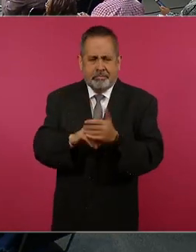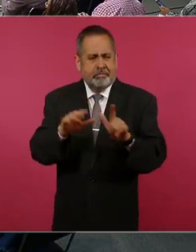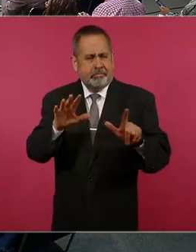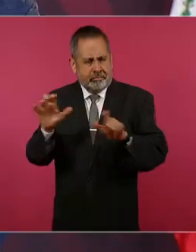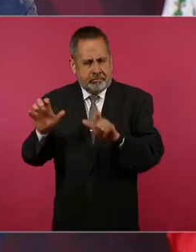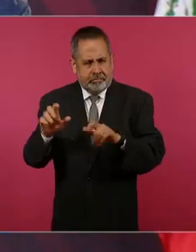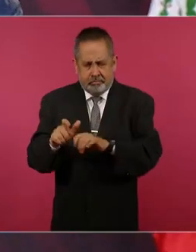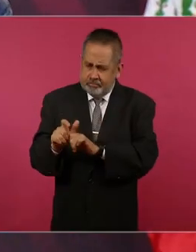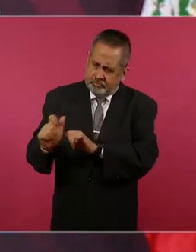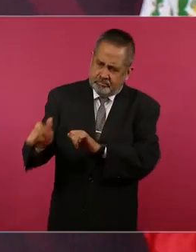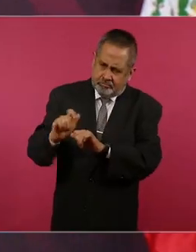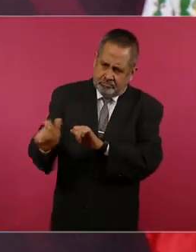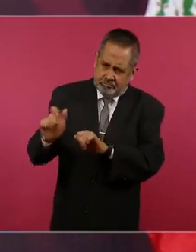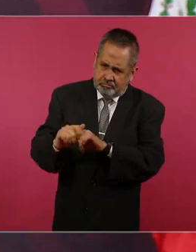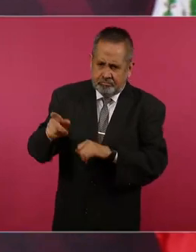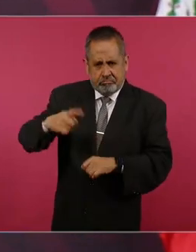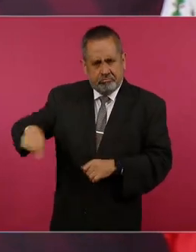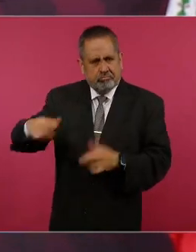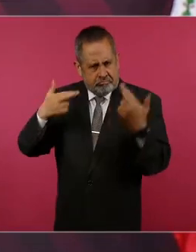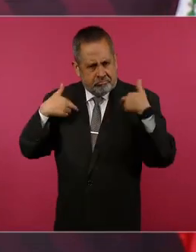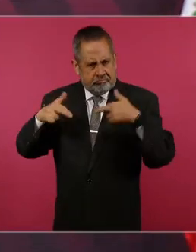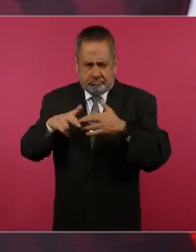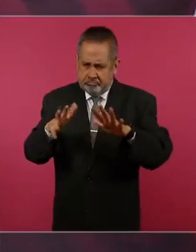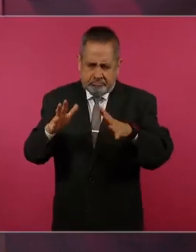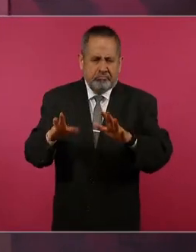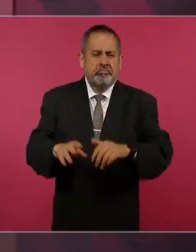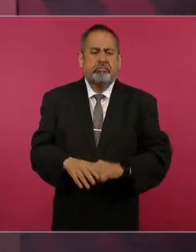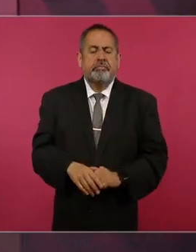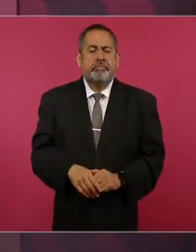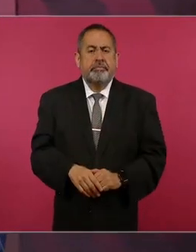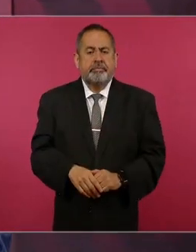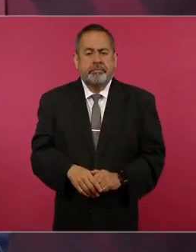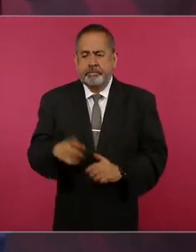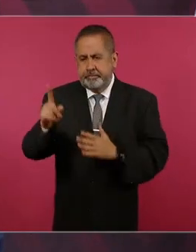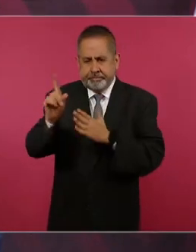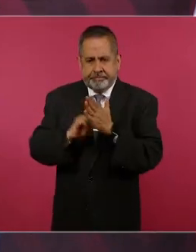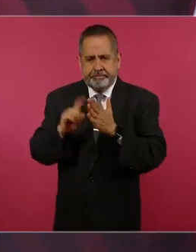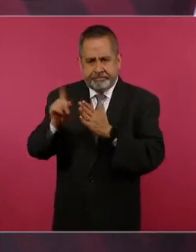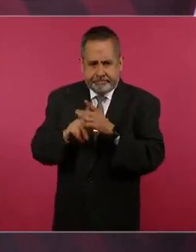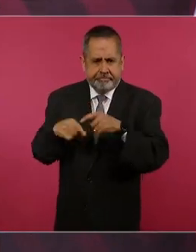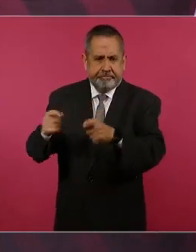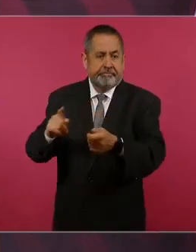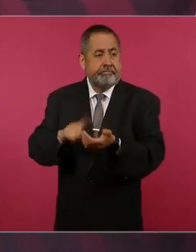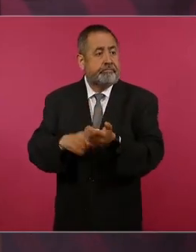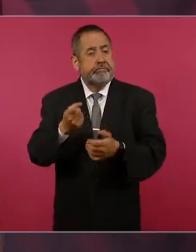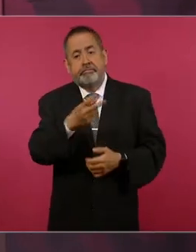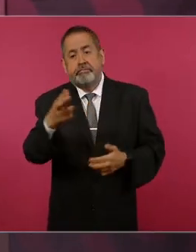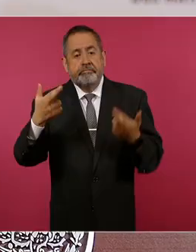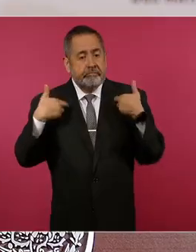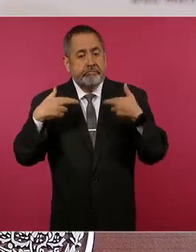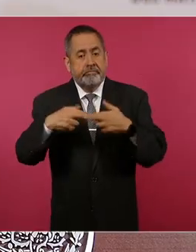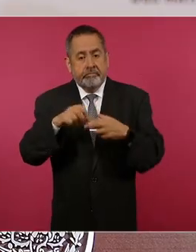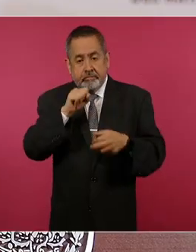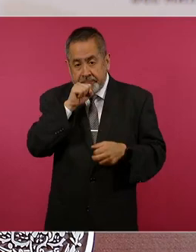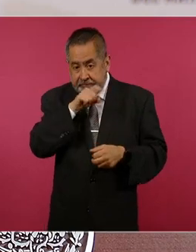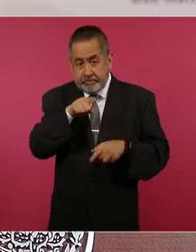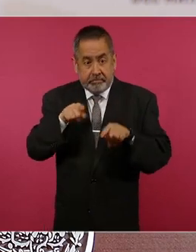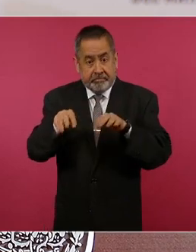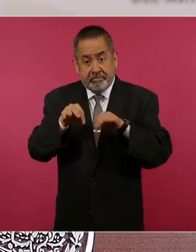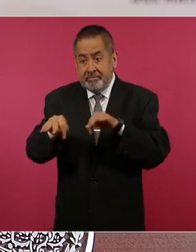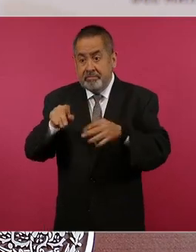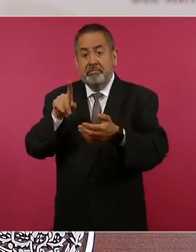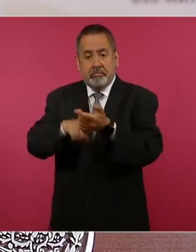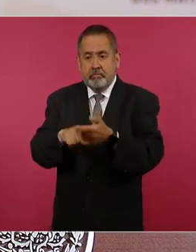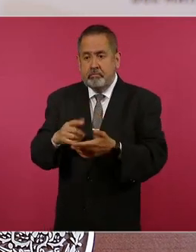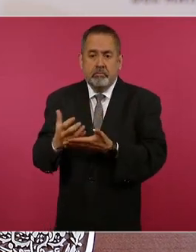mensuales, porque había maestros y trabajadores de la